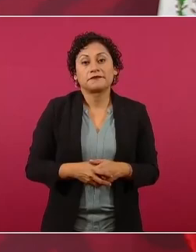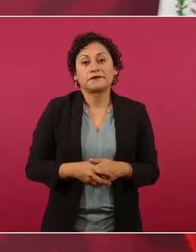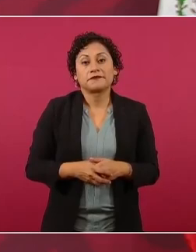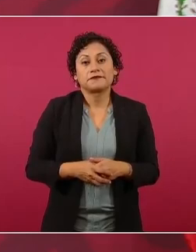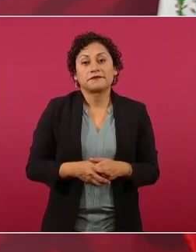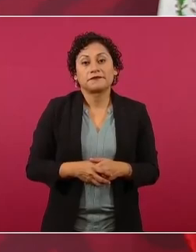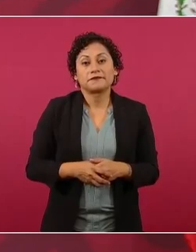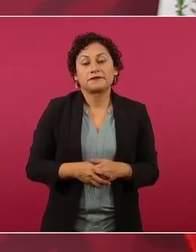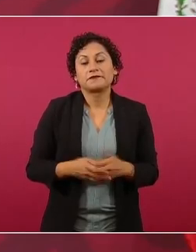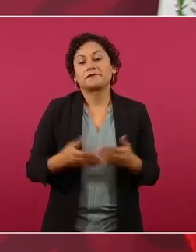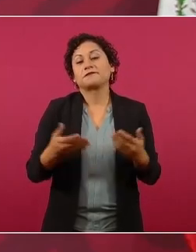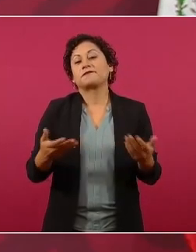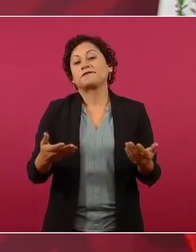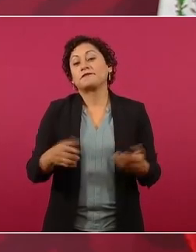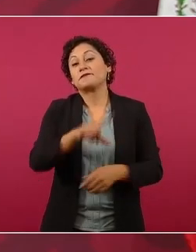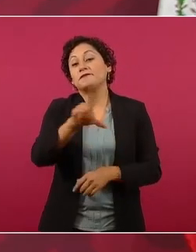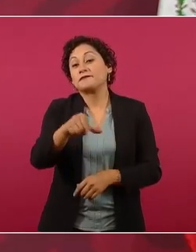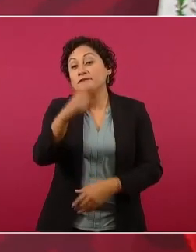¿Y qué creen?